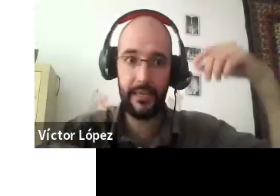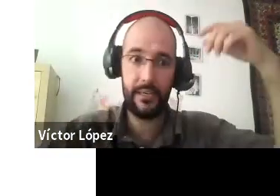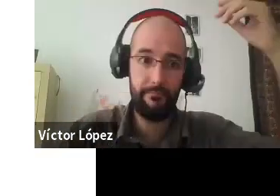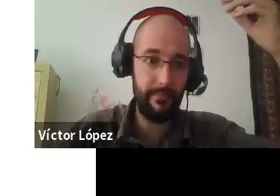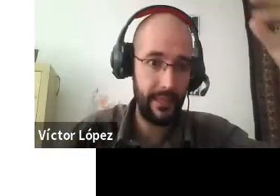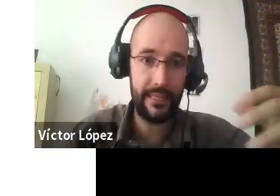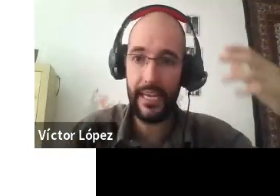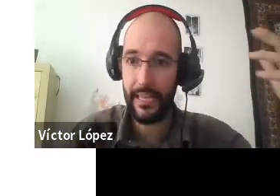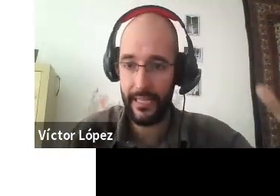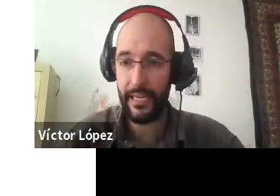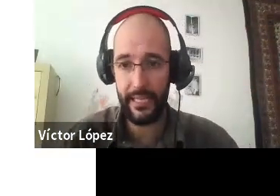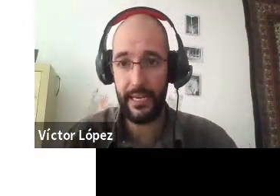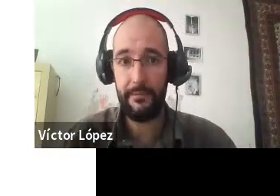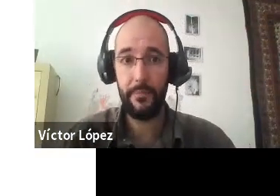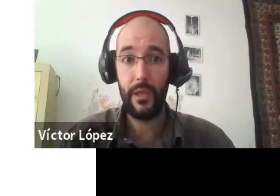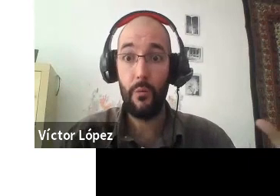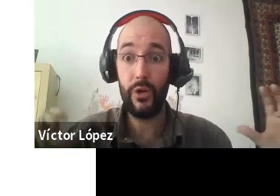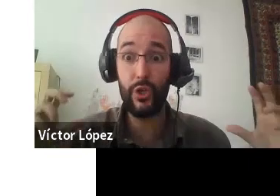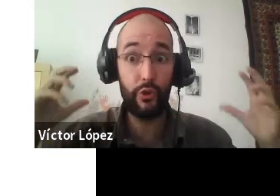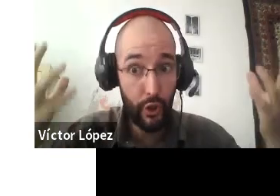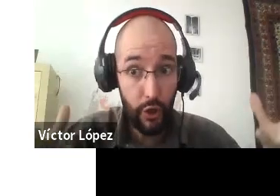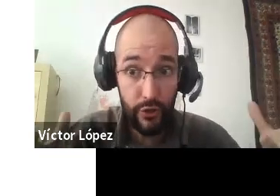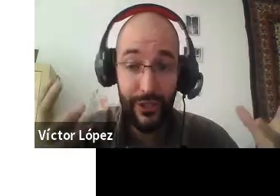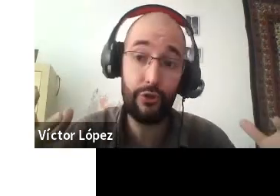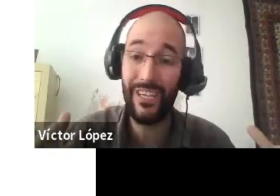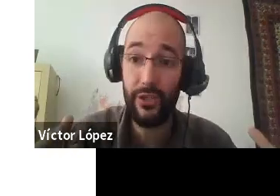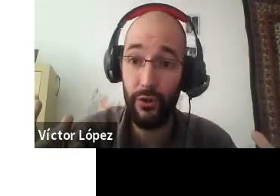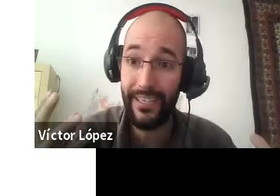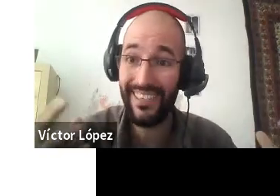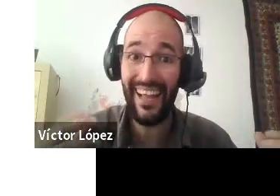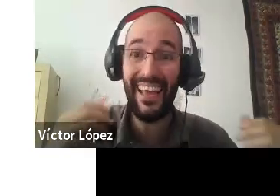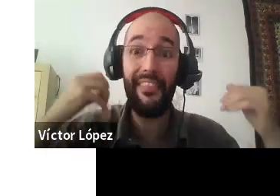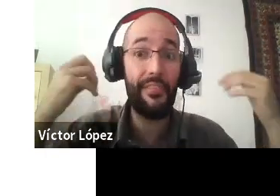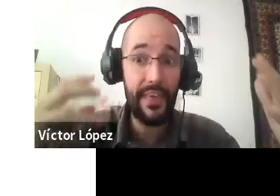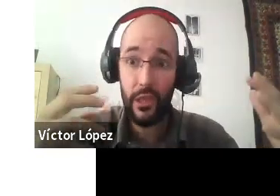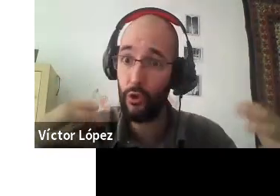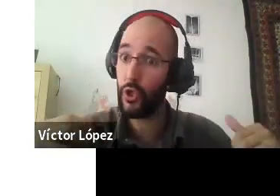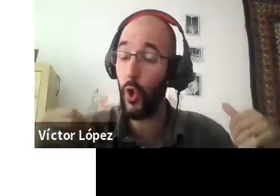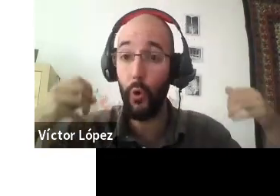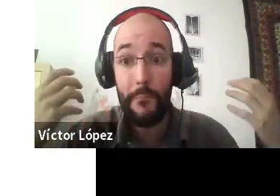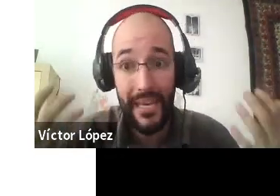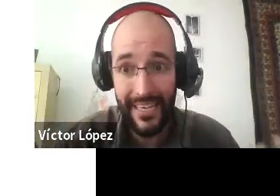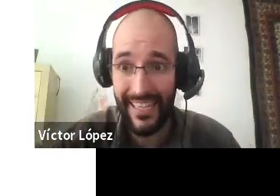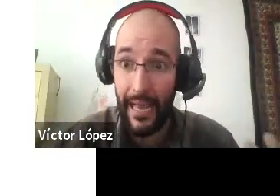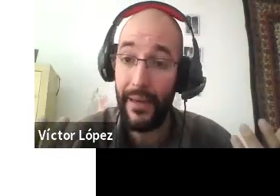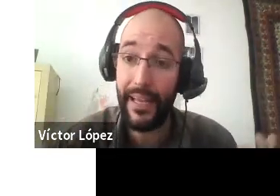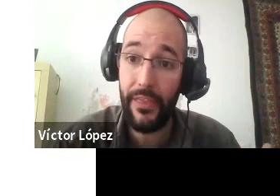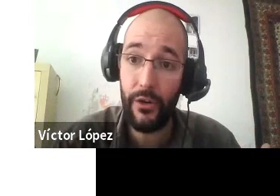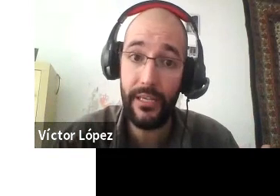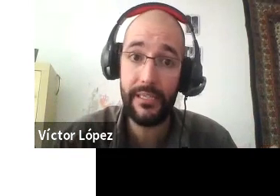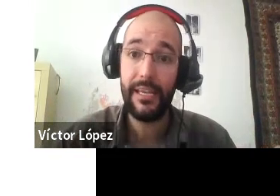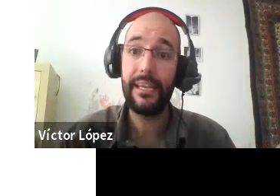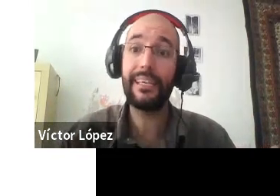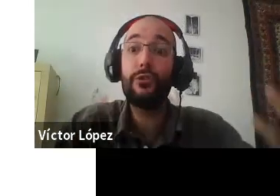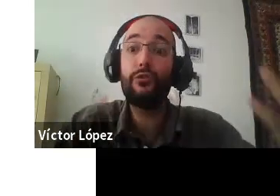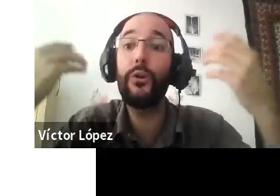GPS, etcétera, etcétera, etcétera. Pues con todos estos sensores hay cientos o miles de